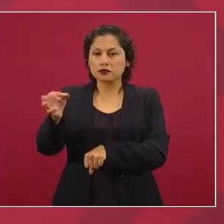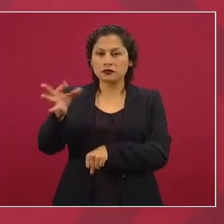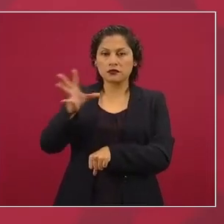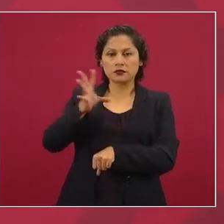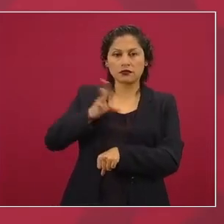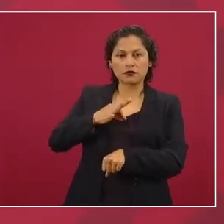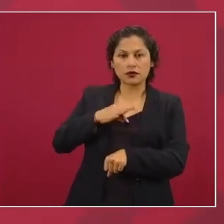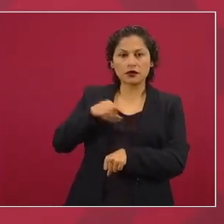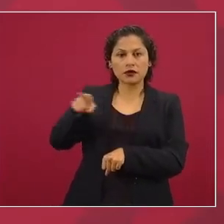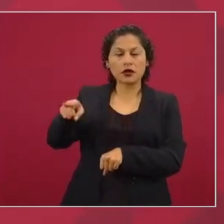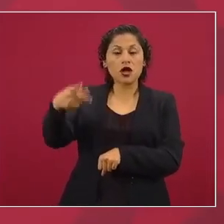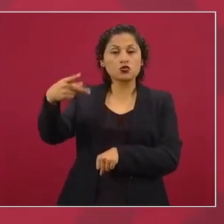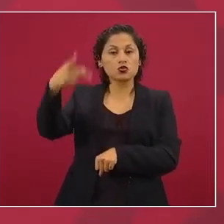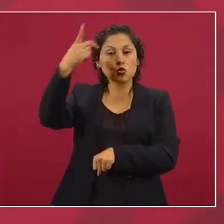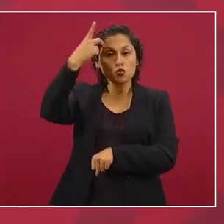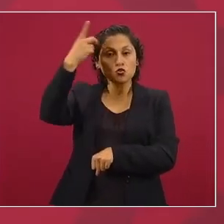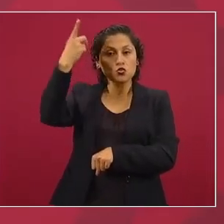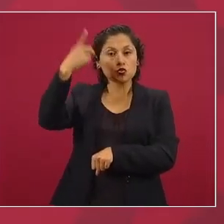por mi entrevista